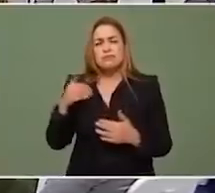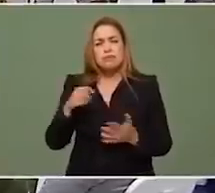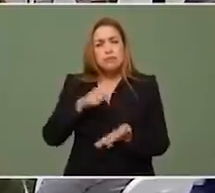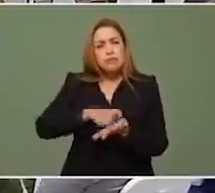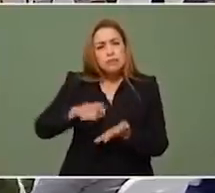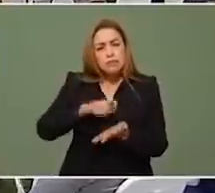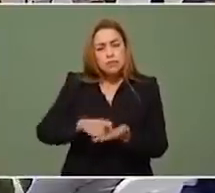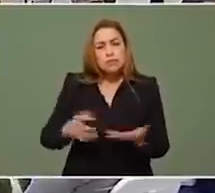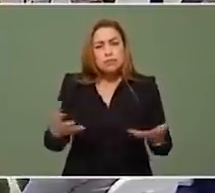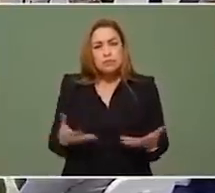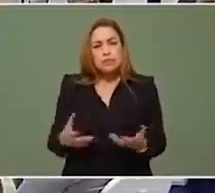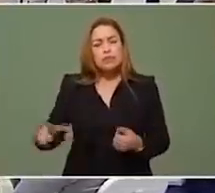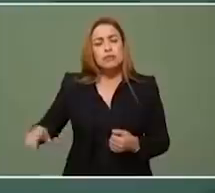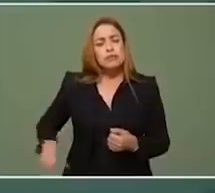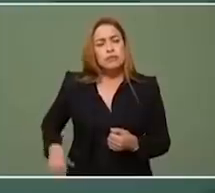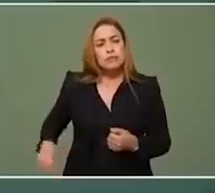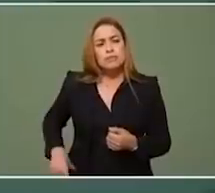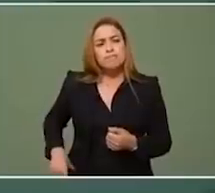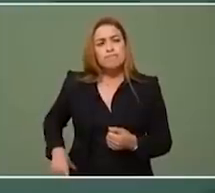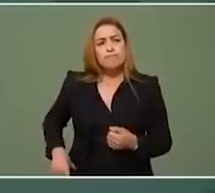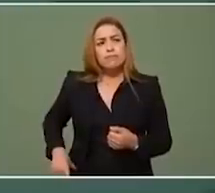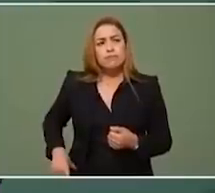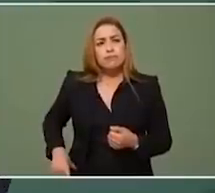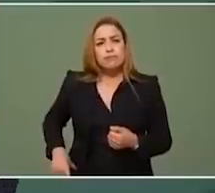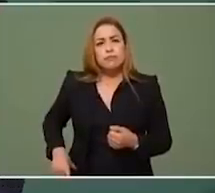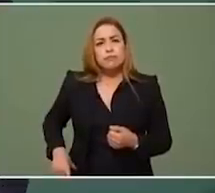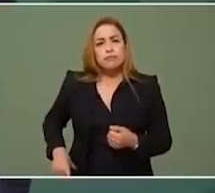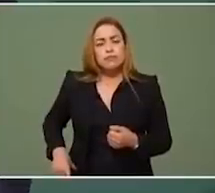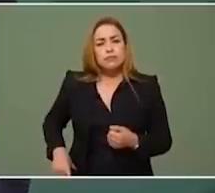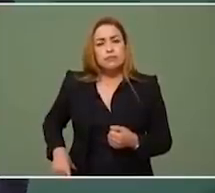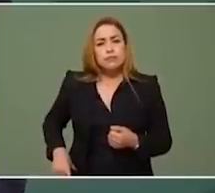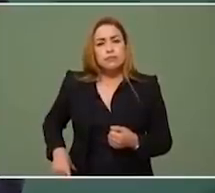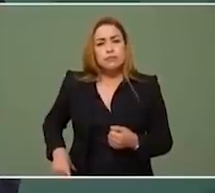gobierno ay